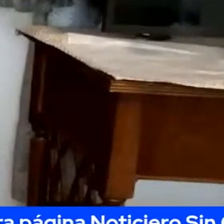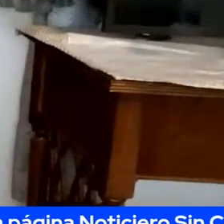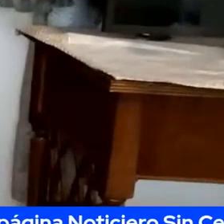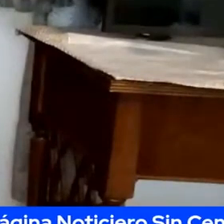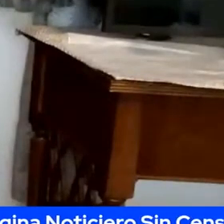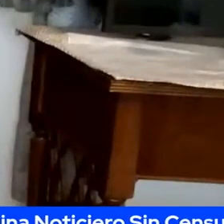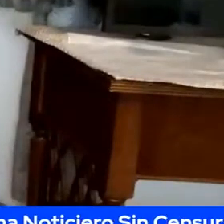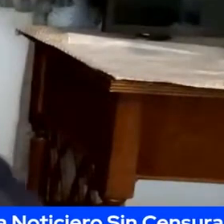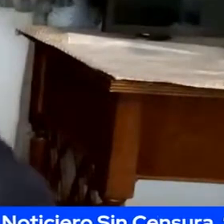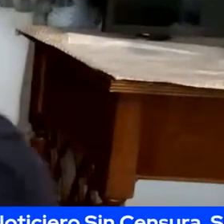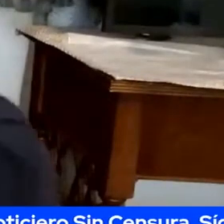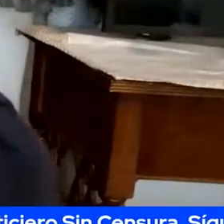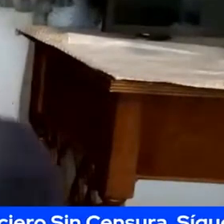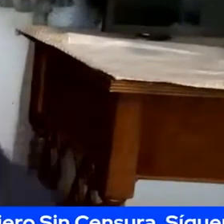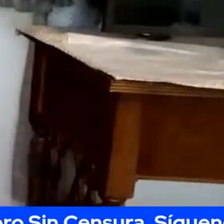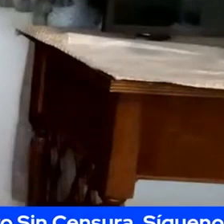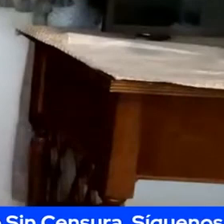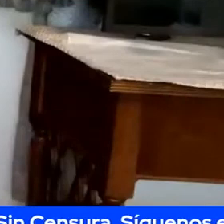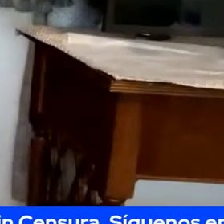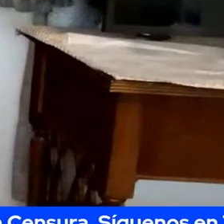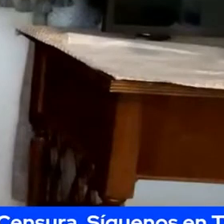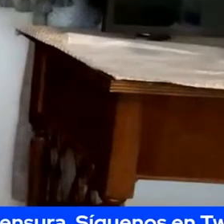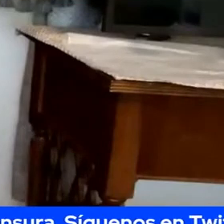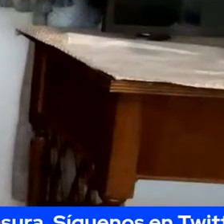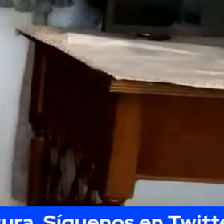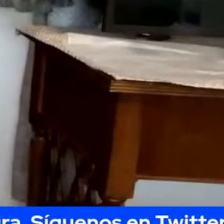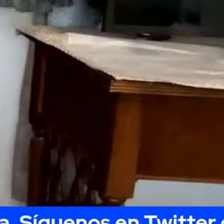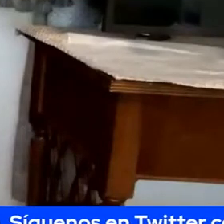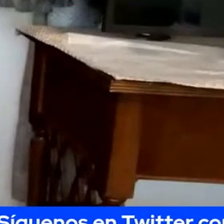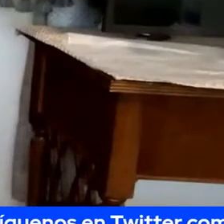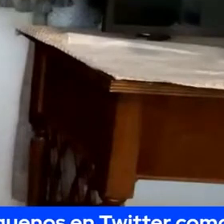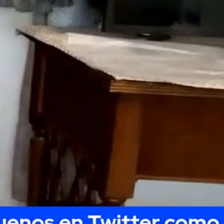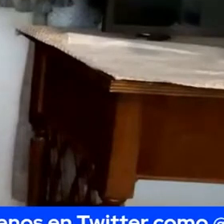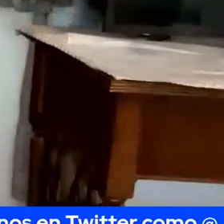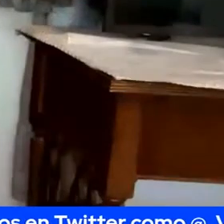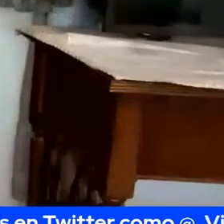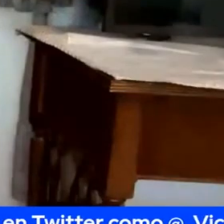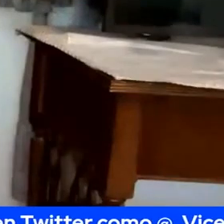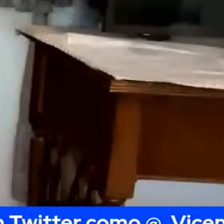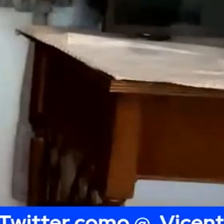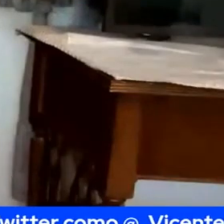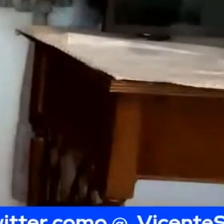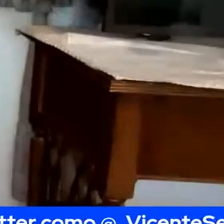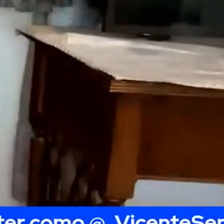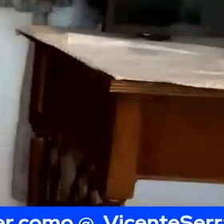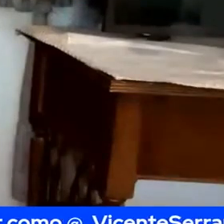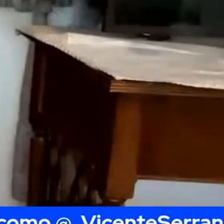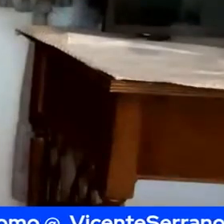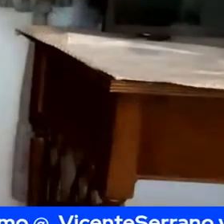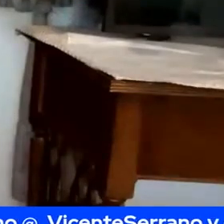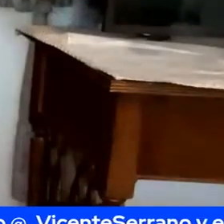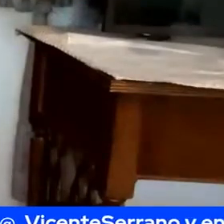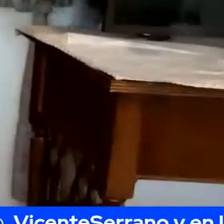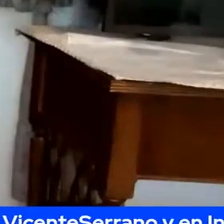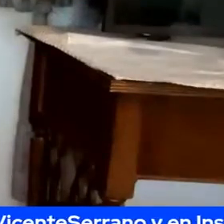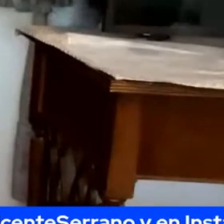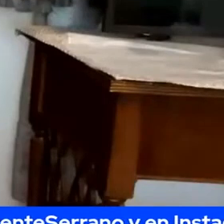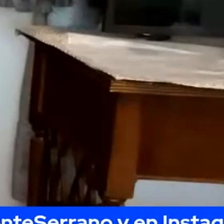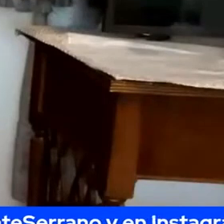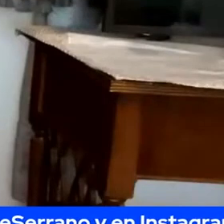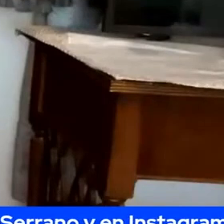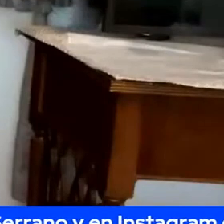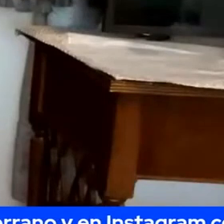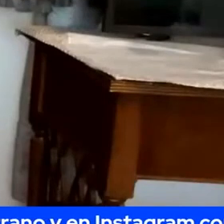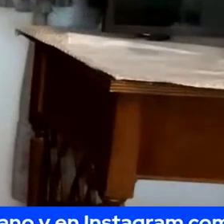audiencia queden establecidos, Toño, porque la forma en que se burlan